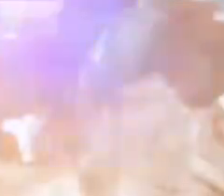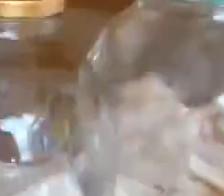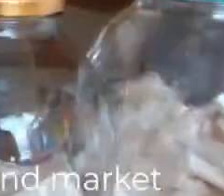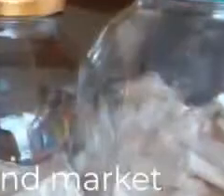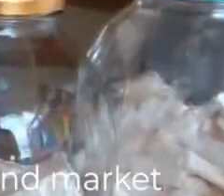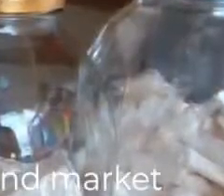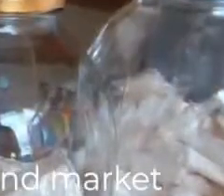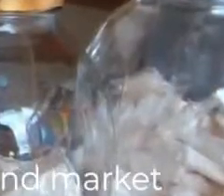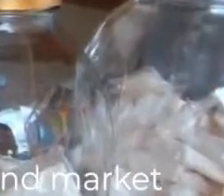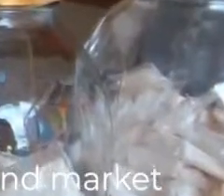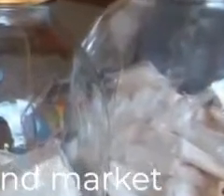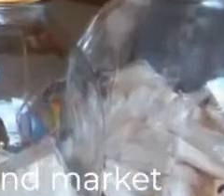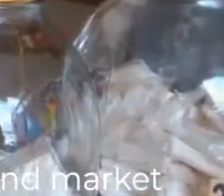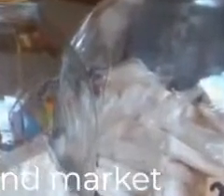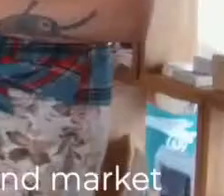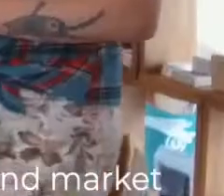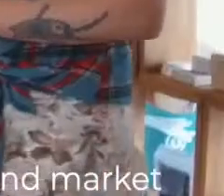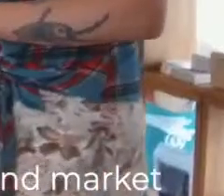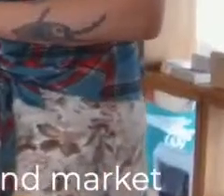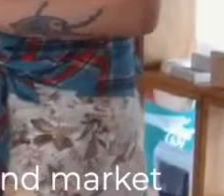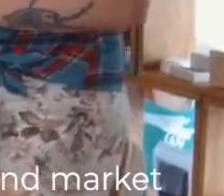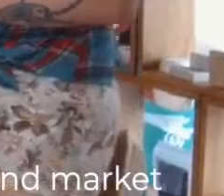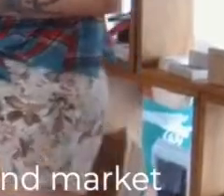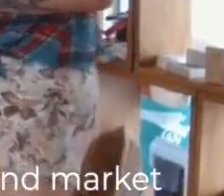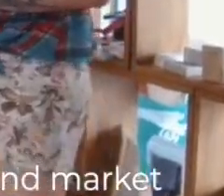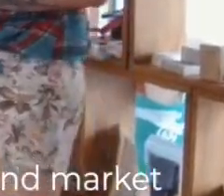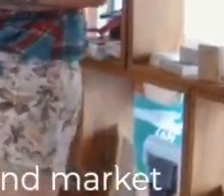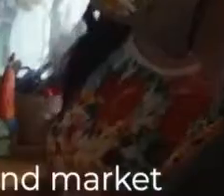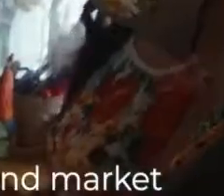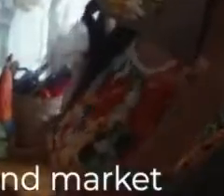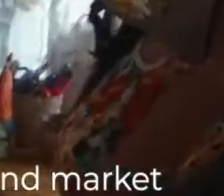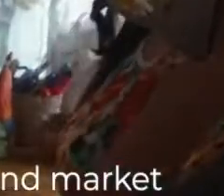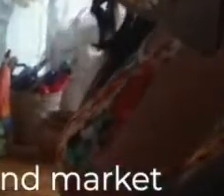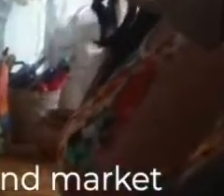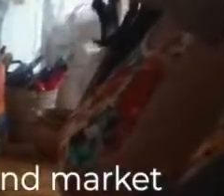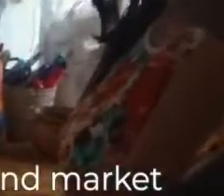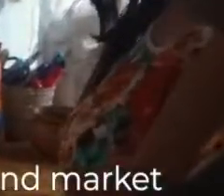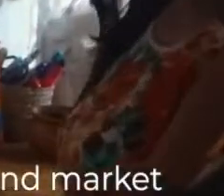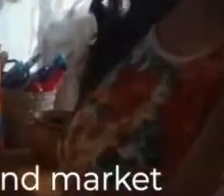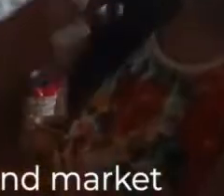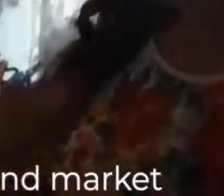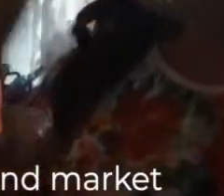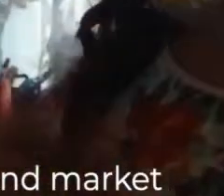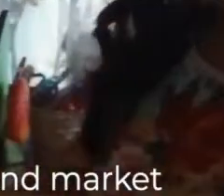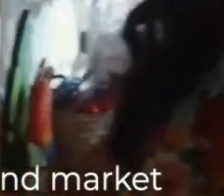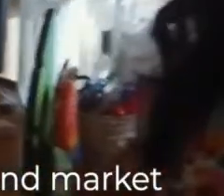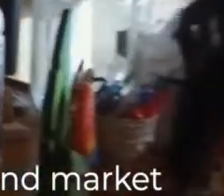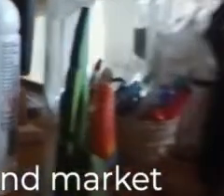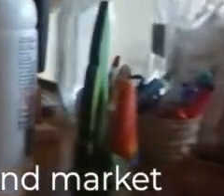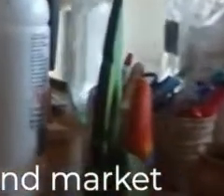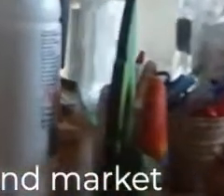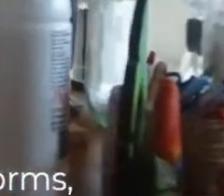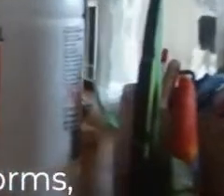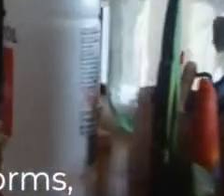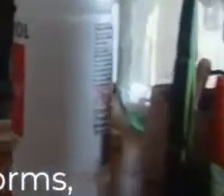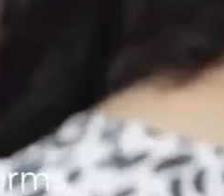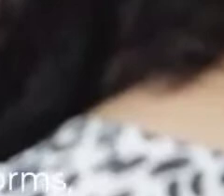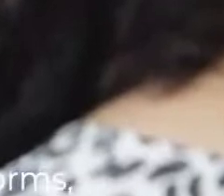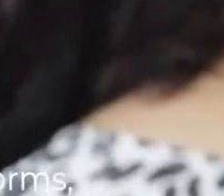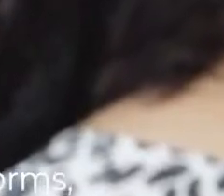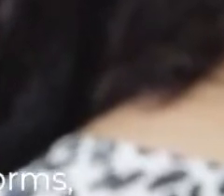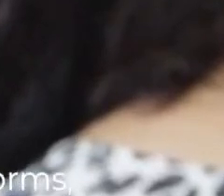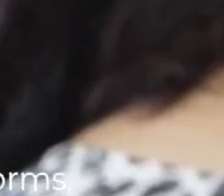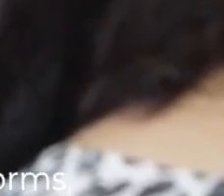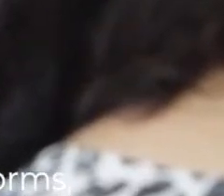La evolución de la dinámica de los modelos productivos y la demanda del mercado han impulsado a que estas comunidades adapten